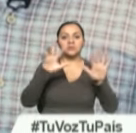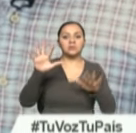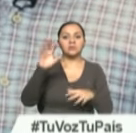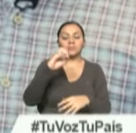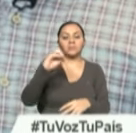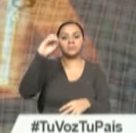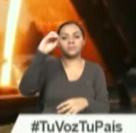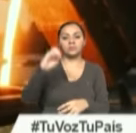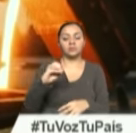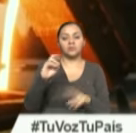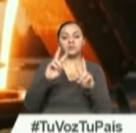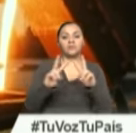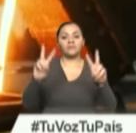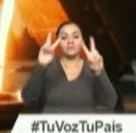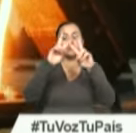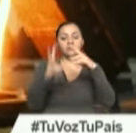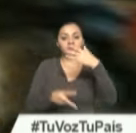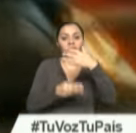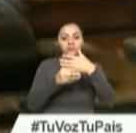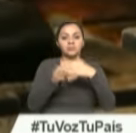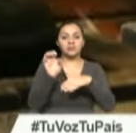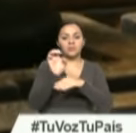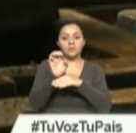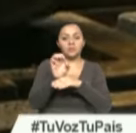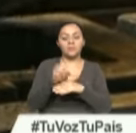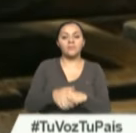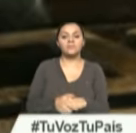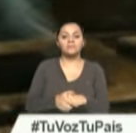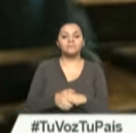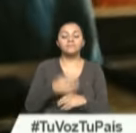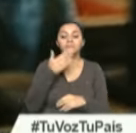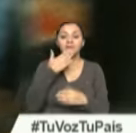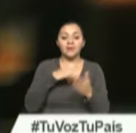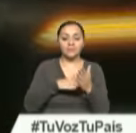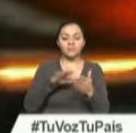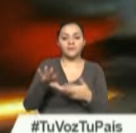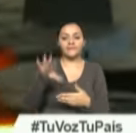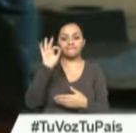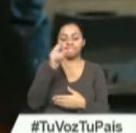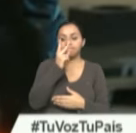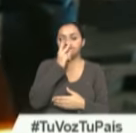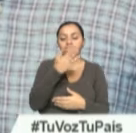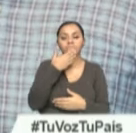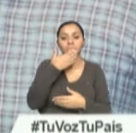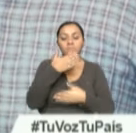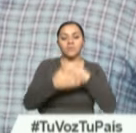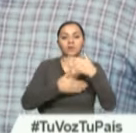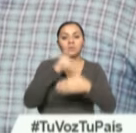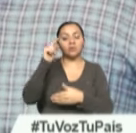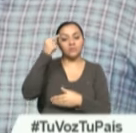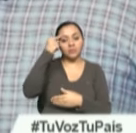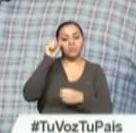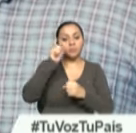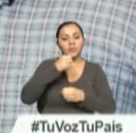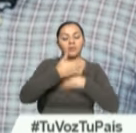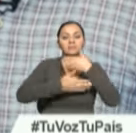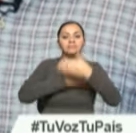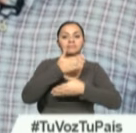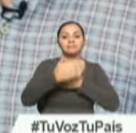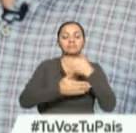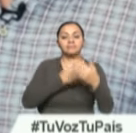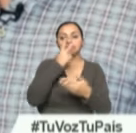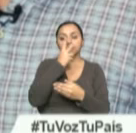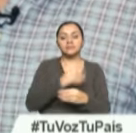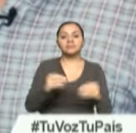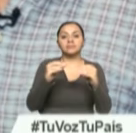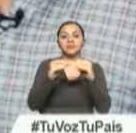80-85% de valor agregado ecuatoriano. Si, tomando en cuenta y tomando en consideración que el gobierno nos ha permitido poner